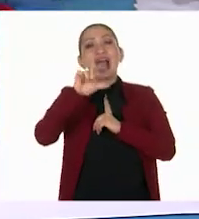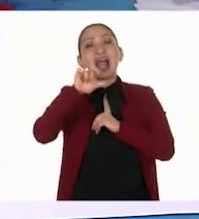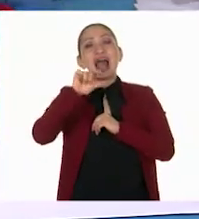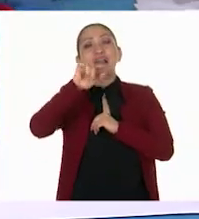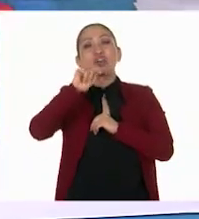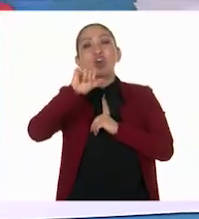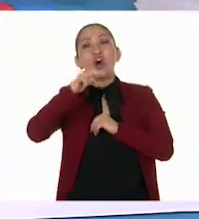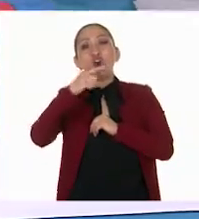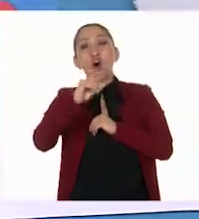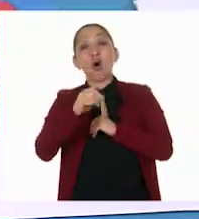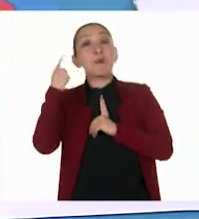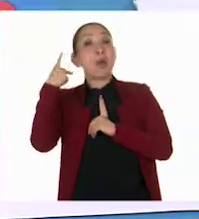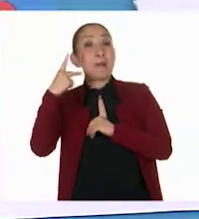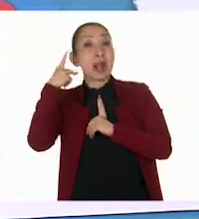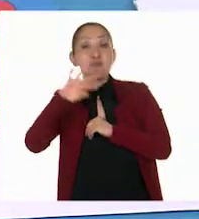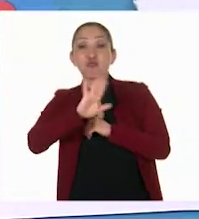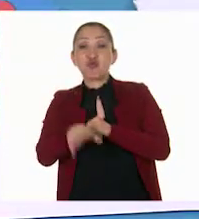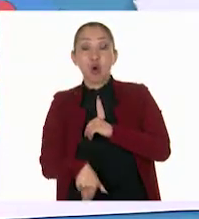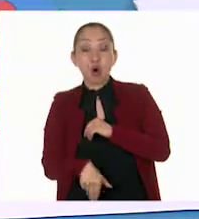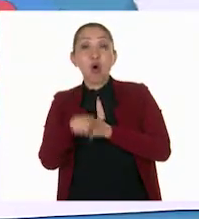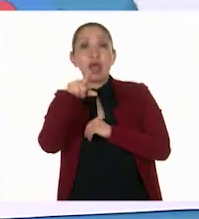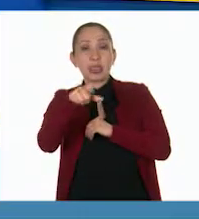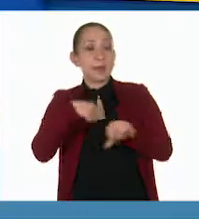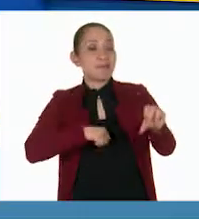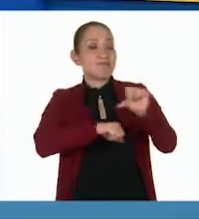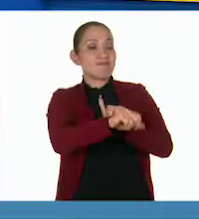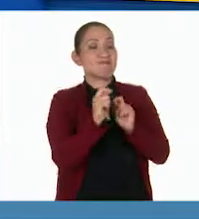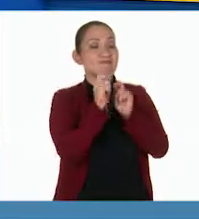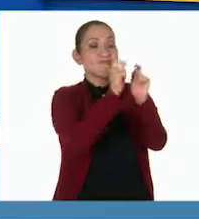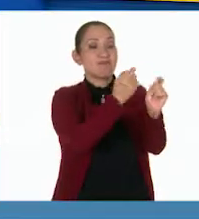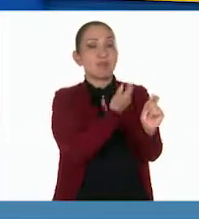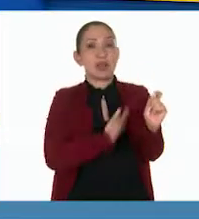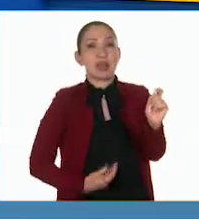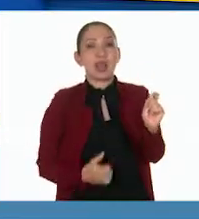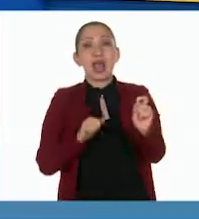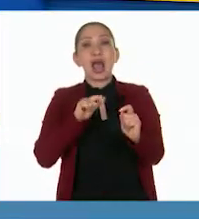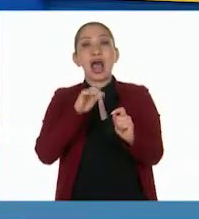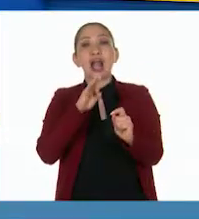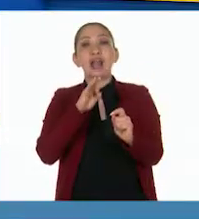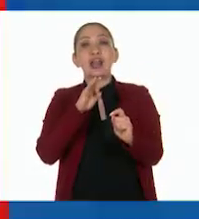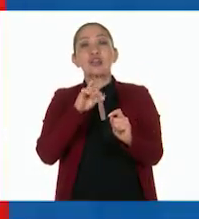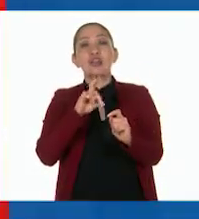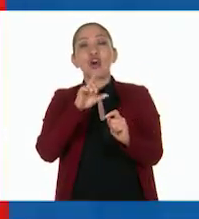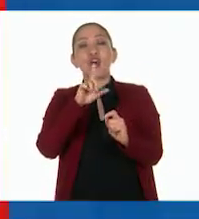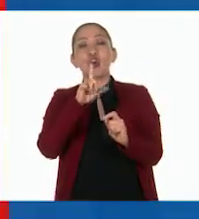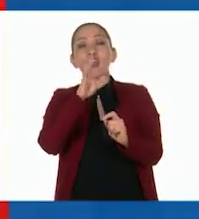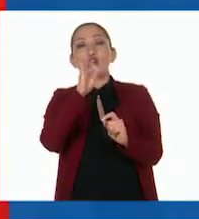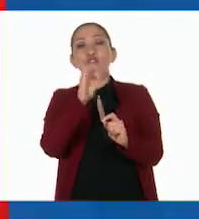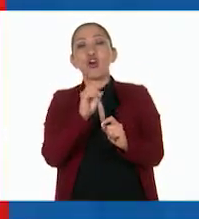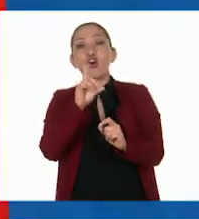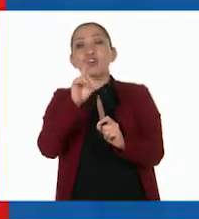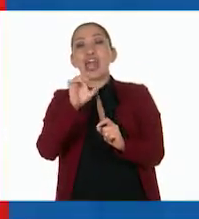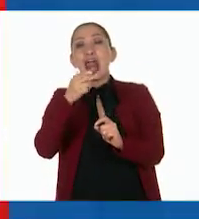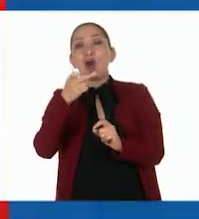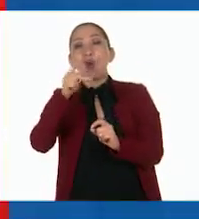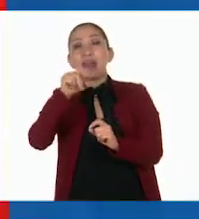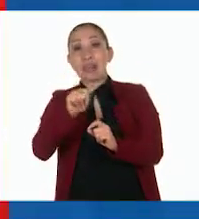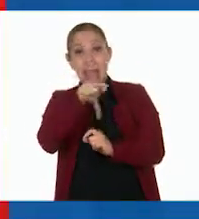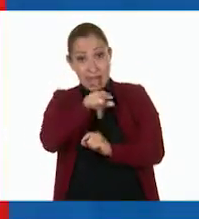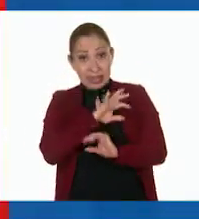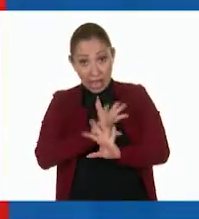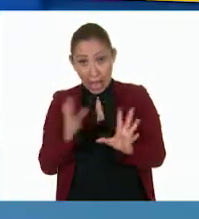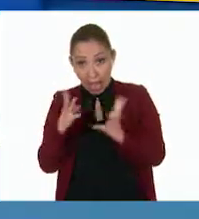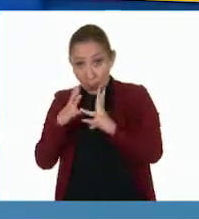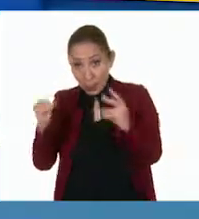la Cámara de Diputados nombró como presidente sustituto al sonorense Adolfo de la Huerta. ¿Y entonces él sí logró pacificar al